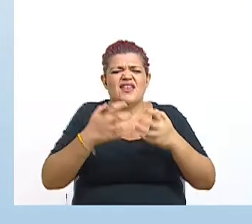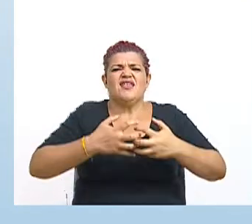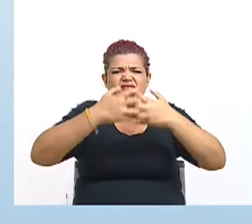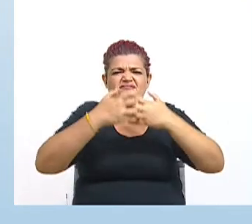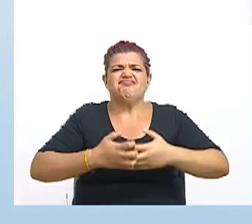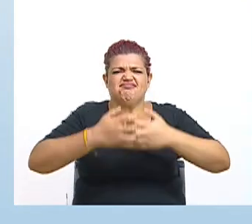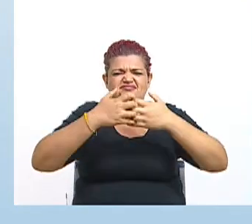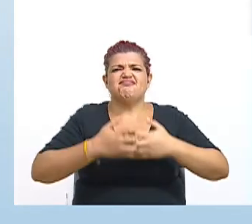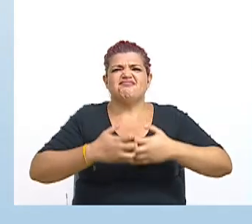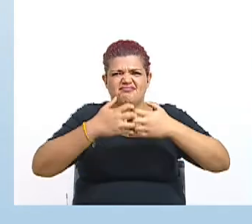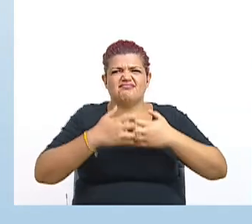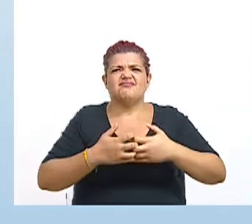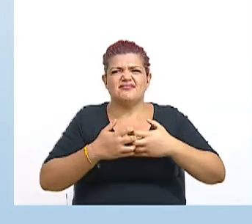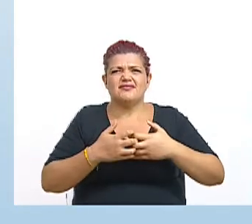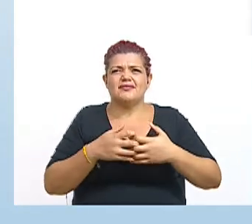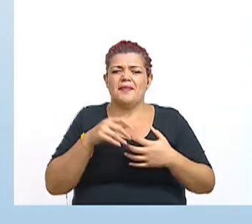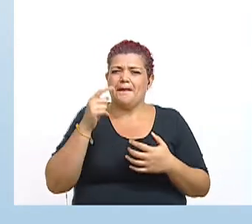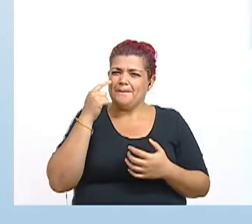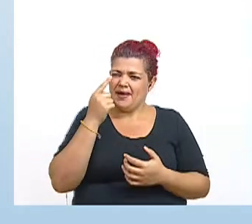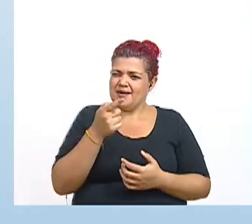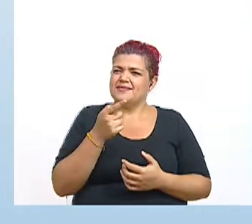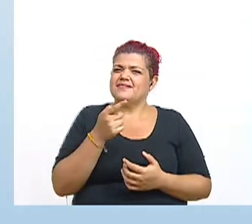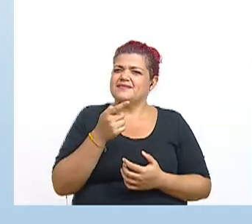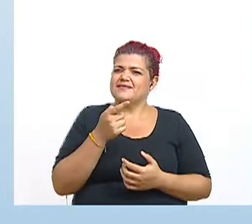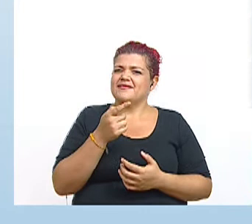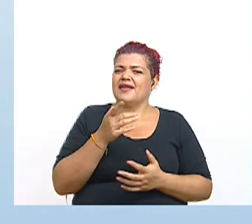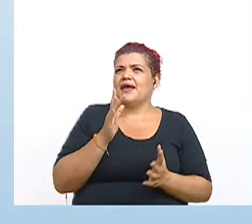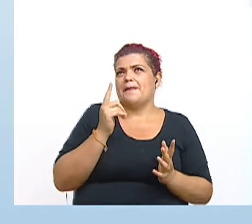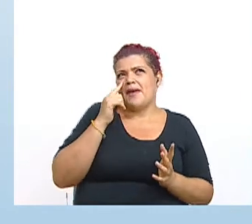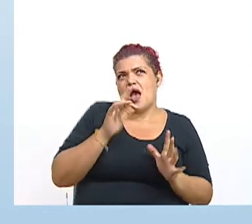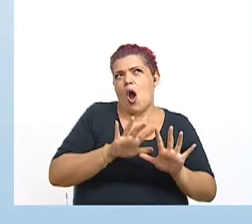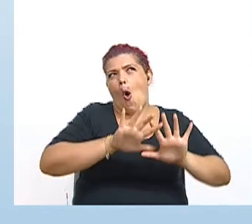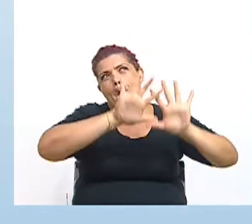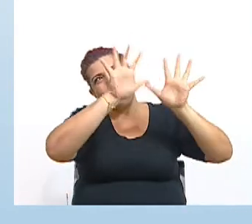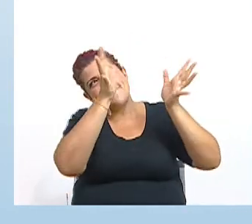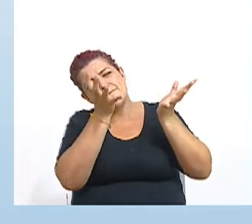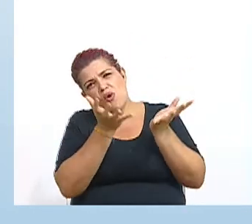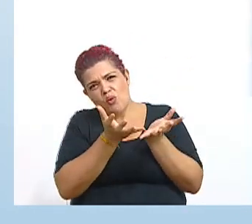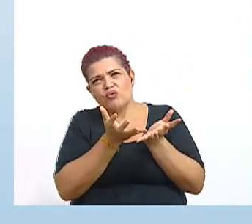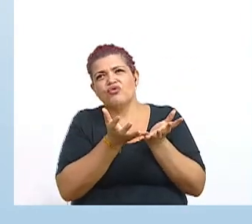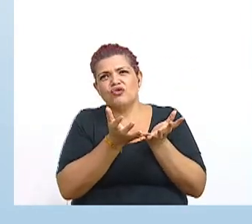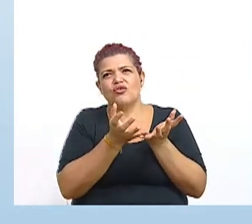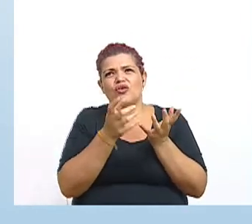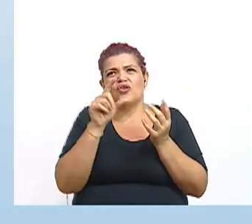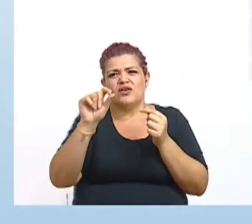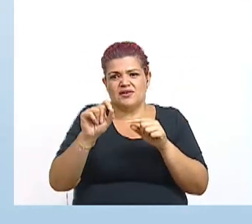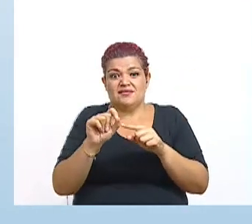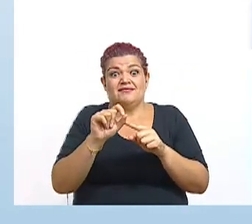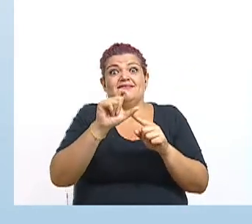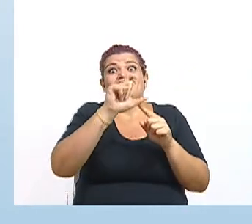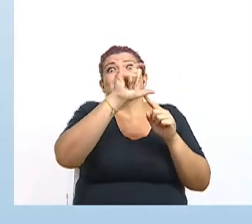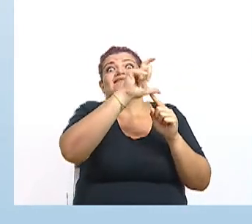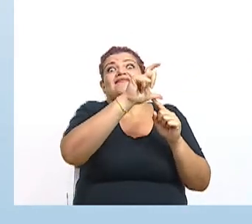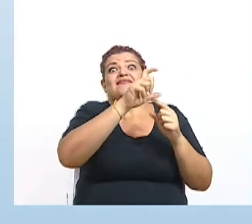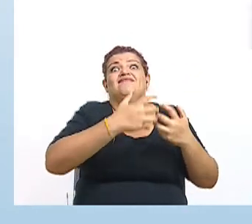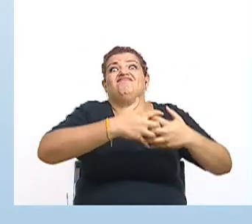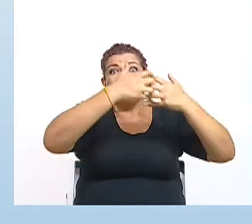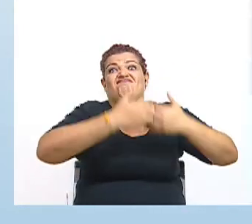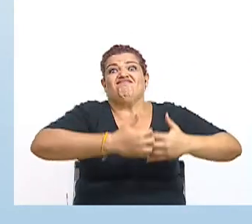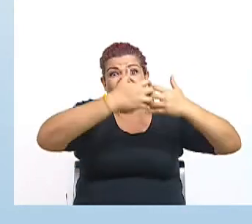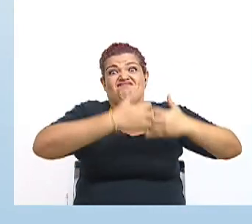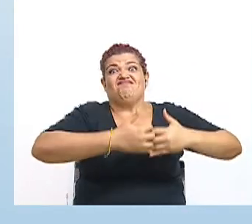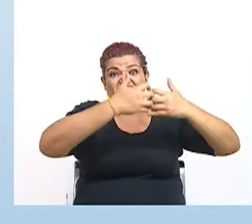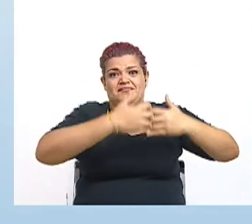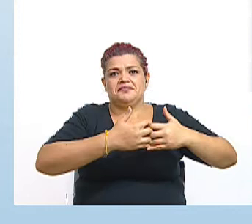industriales. Es curioso, ¿verdad? Mientras en el resto del mundo hay países donde esta columna sería la mayor, por ser países